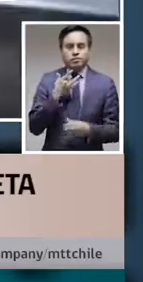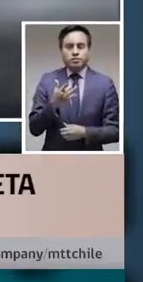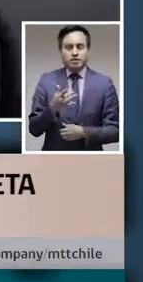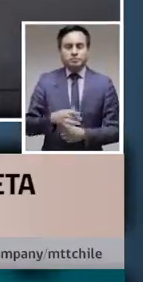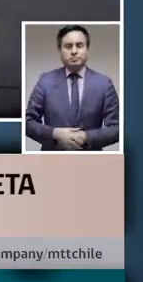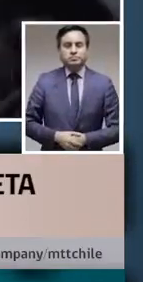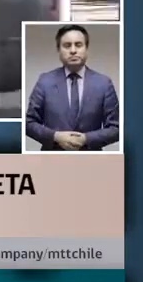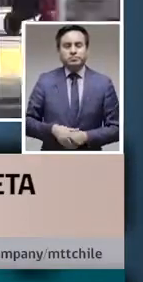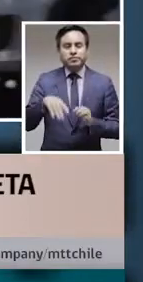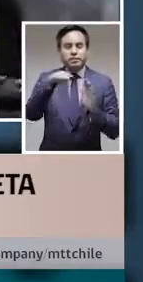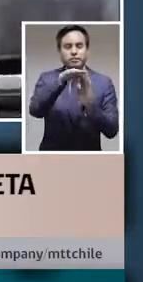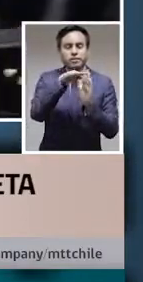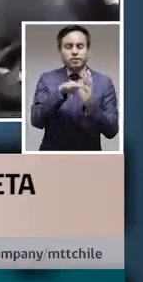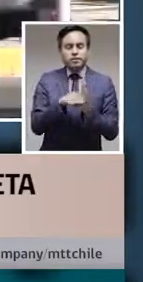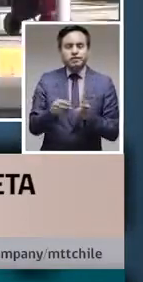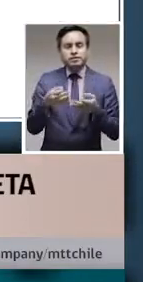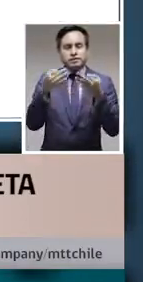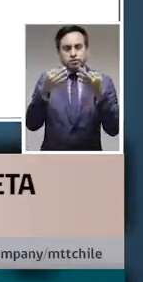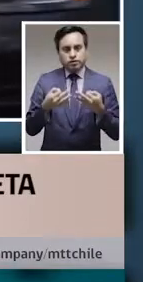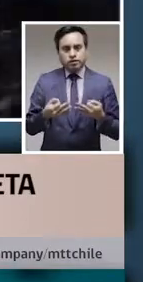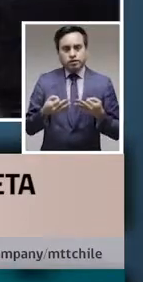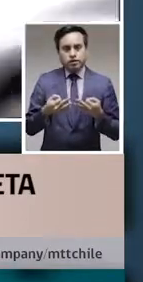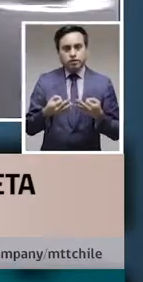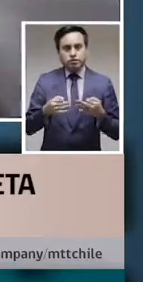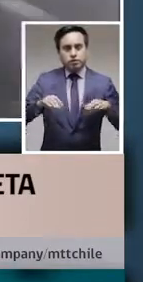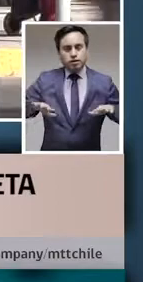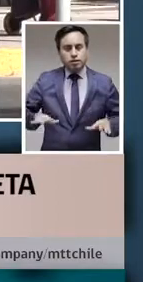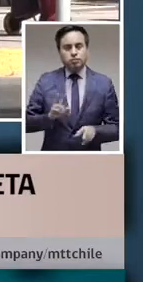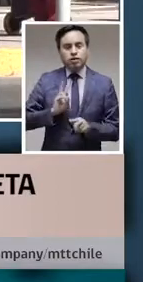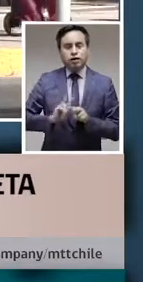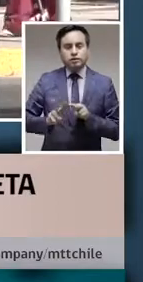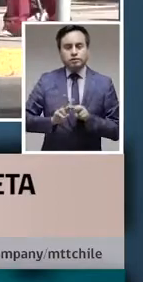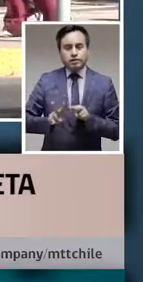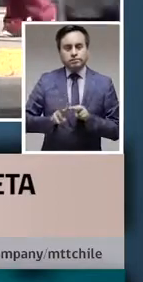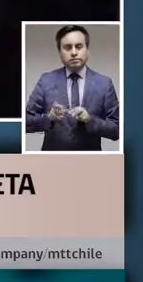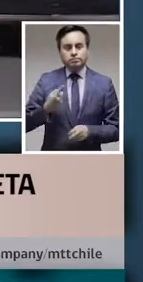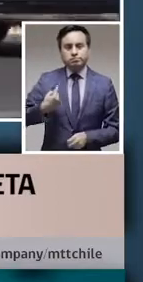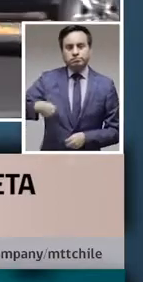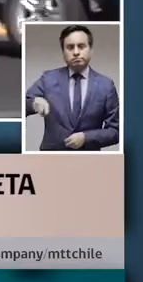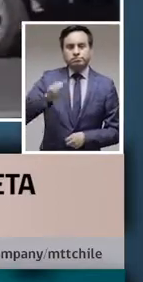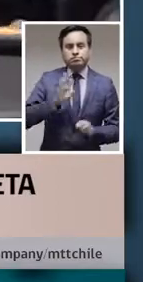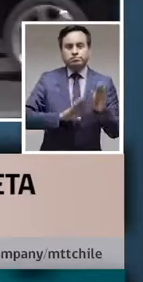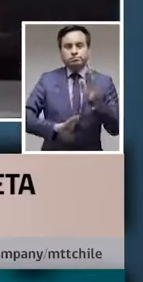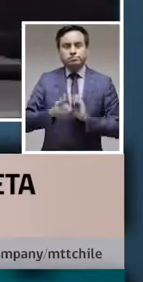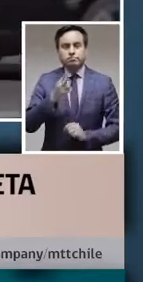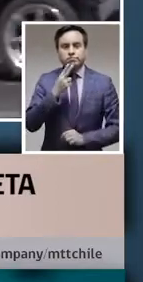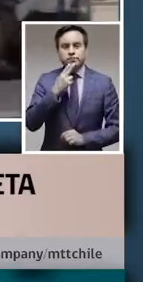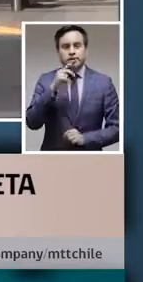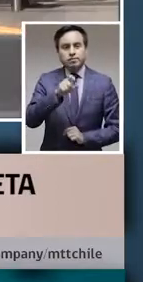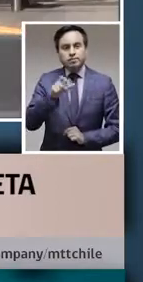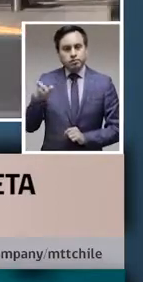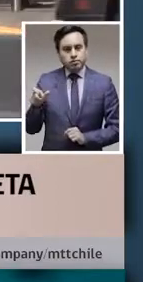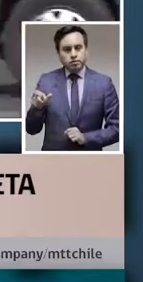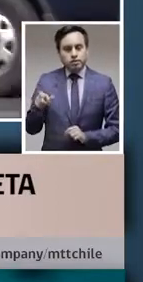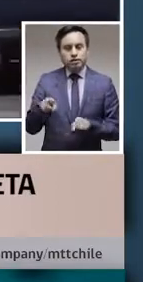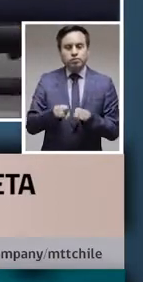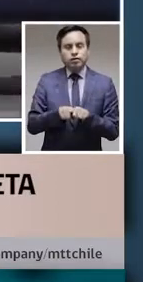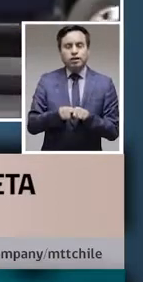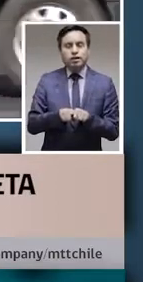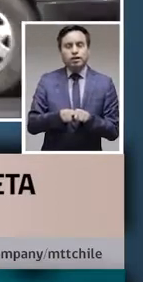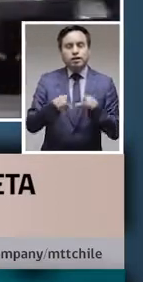con las medidas de seguridad lo que tratamos de hacer es proteger la vida de las personas, es